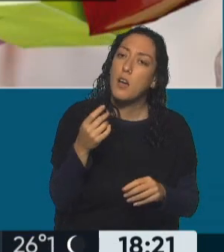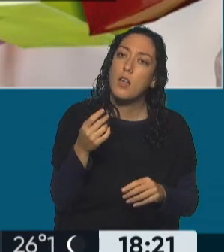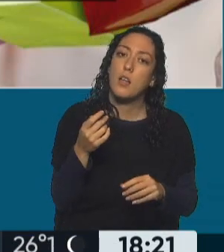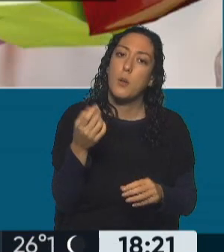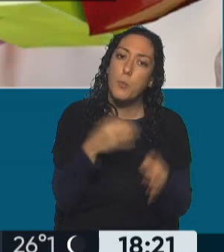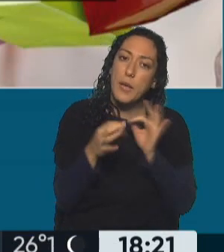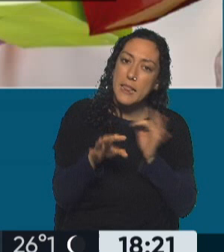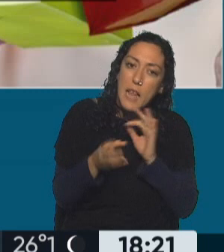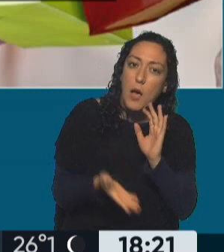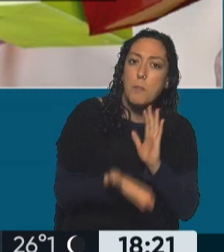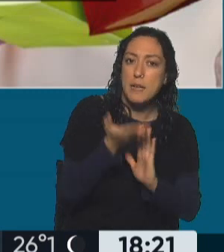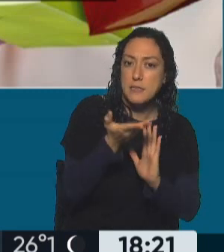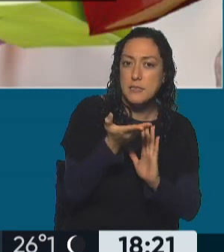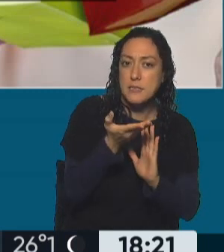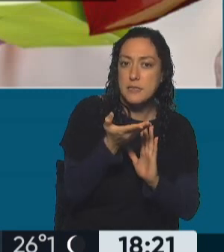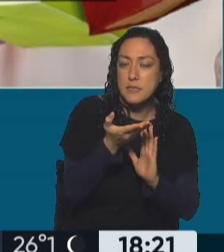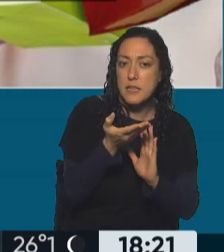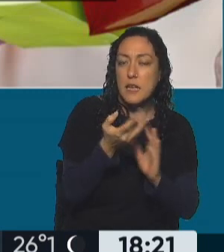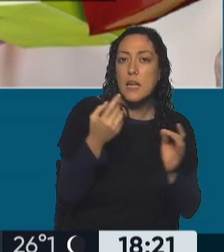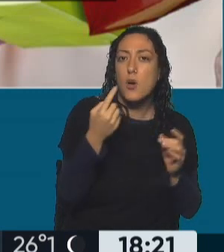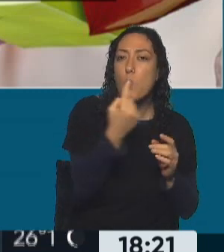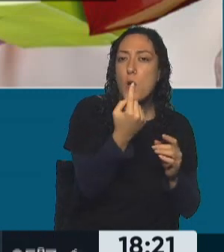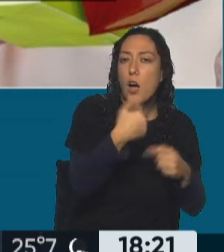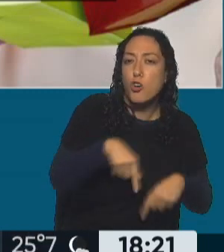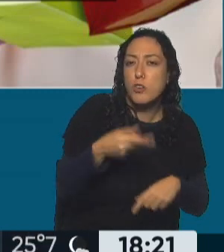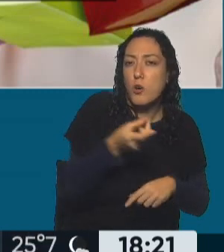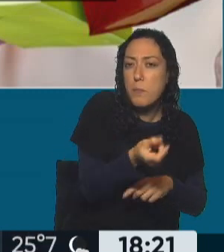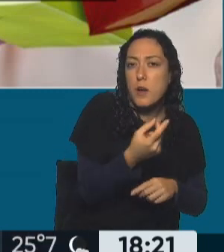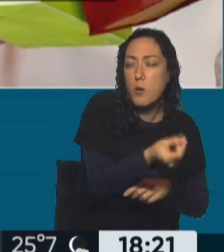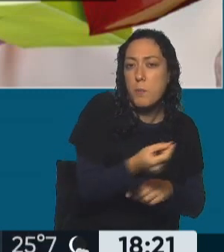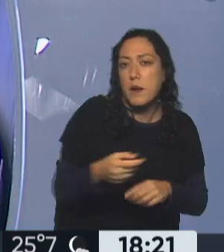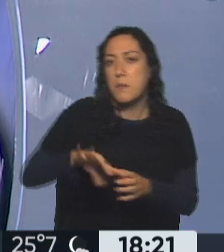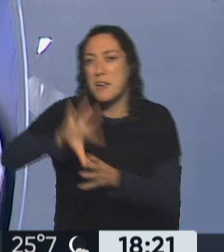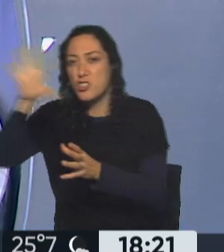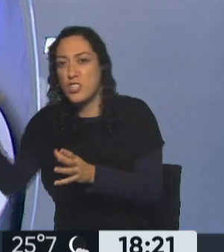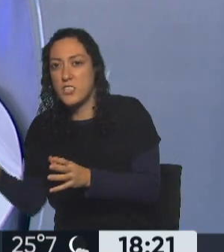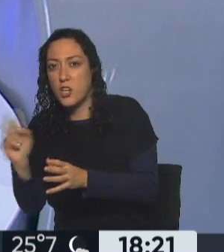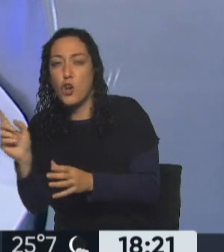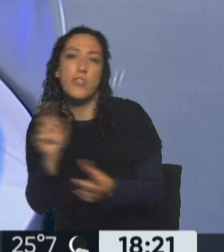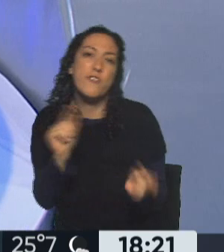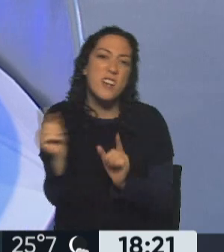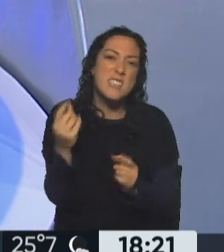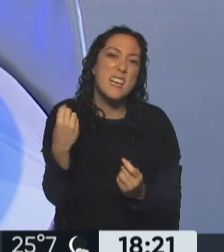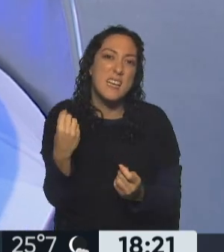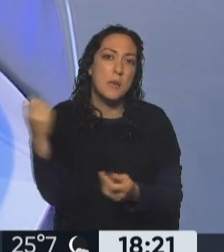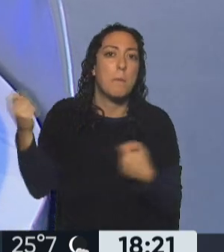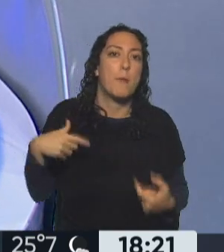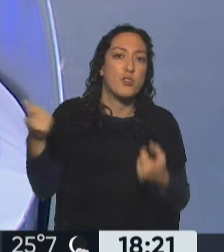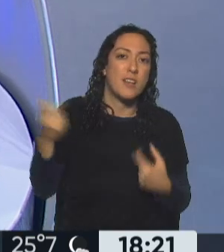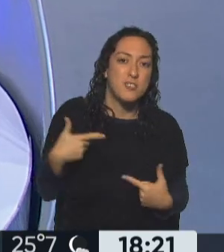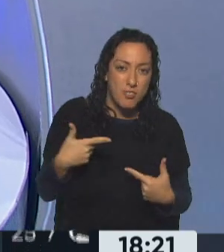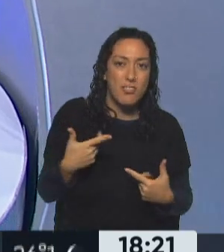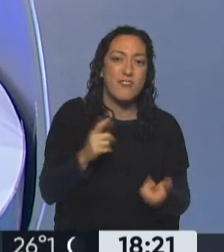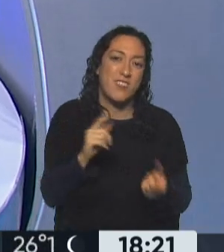aumentaron las ventas minoristas más que las ventas mayoristas. Ajá. La diferencia, ¿sabes cuál es? Importación. Ah, mira. Importación.